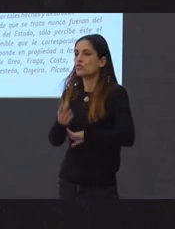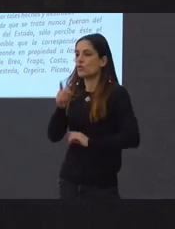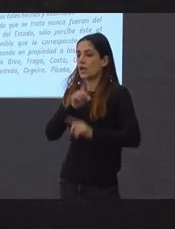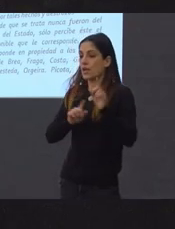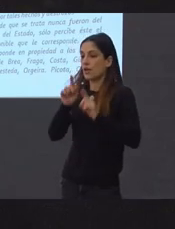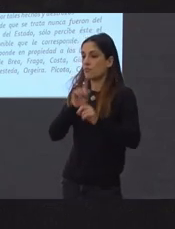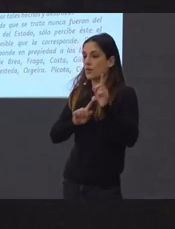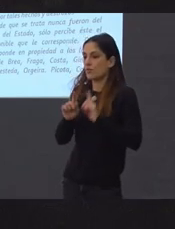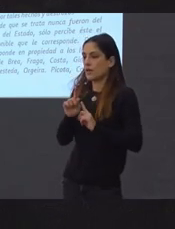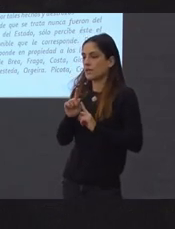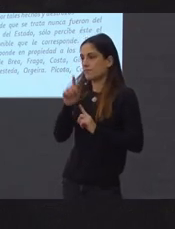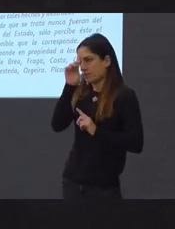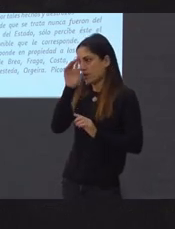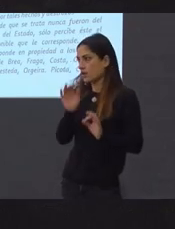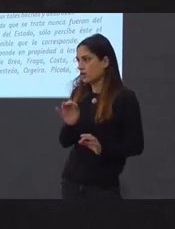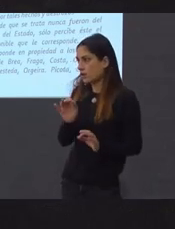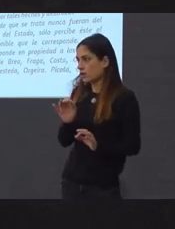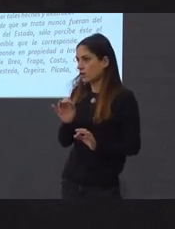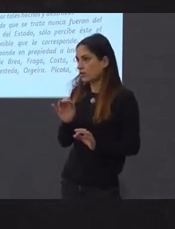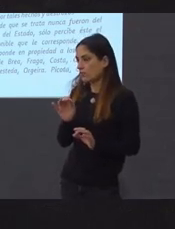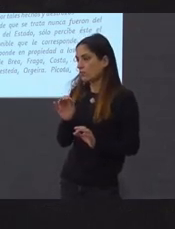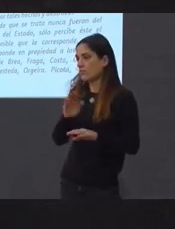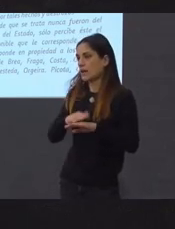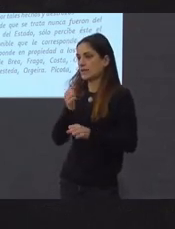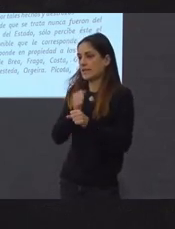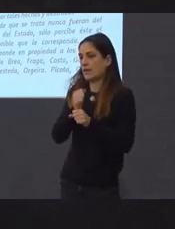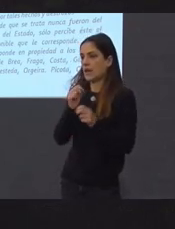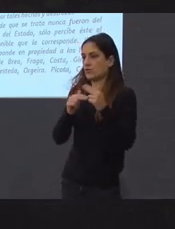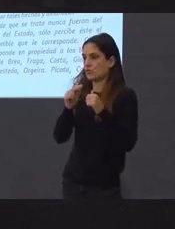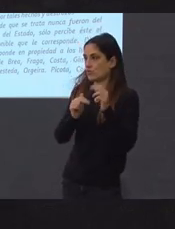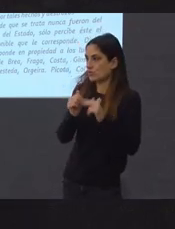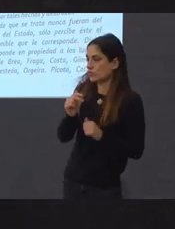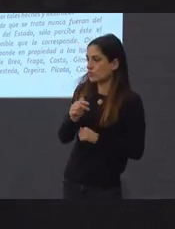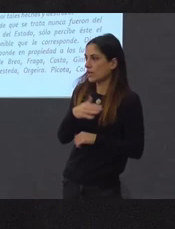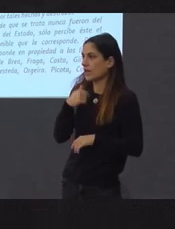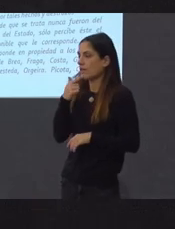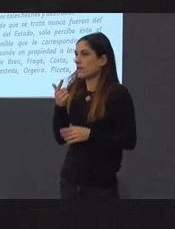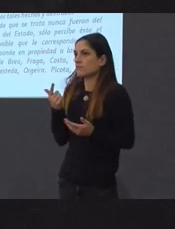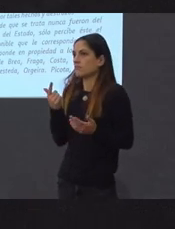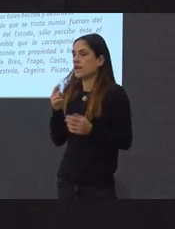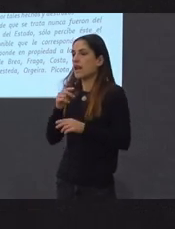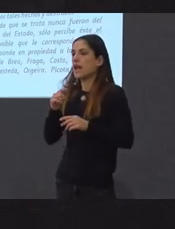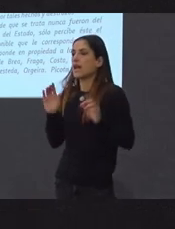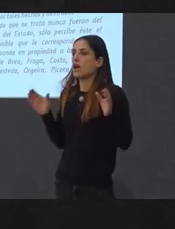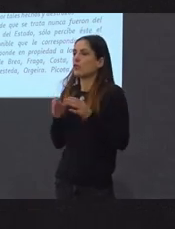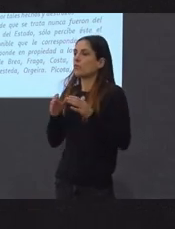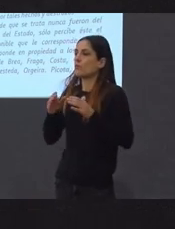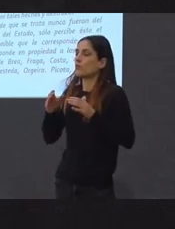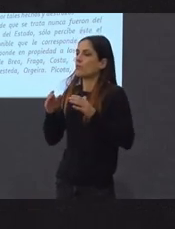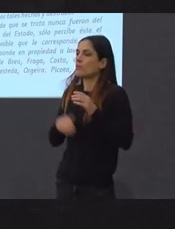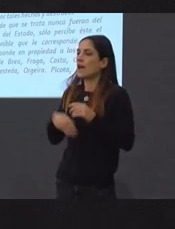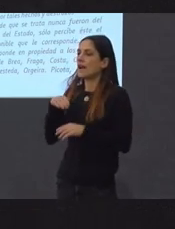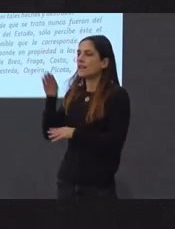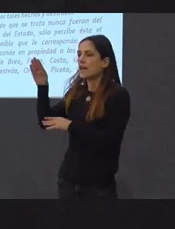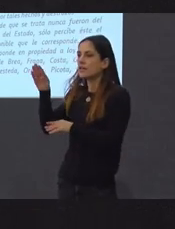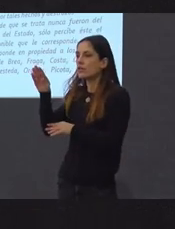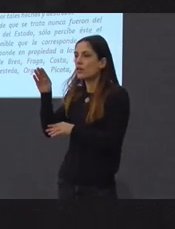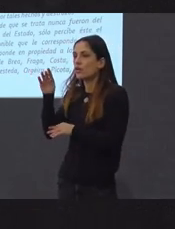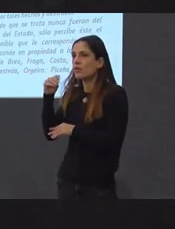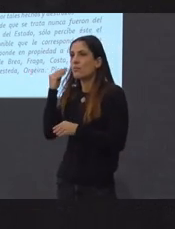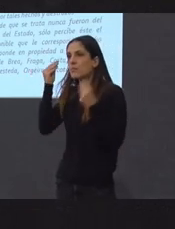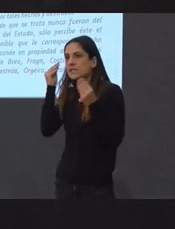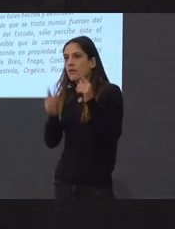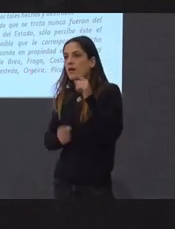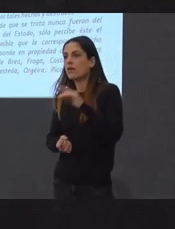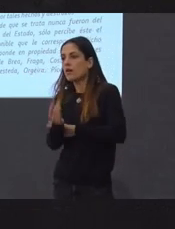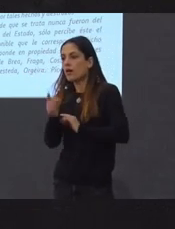na realización dos traballos. É dicir, eles non esperaban ningún tipo de dificultad. Moi diferente era a percepción que tiña as autoridades locais,